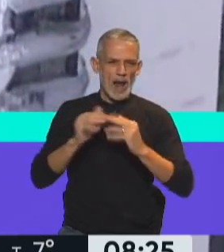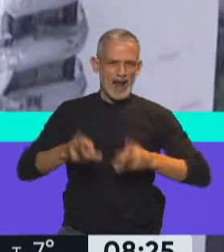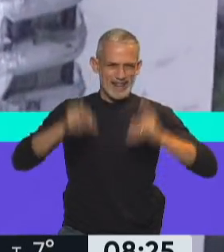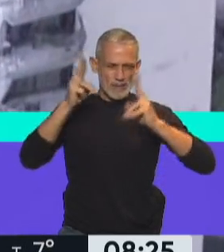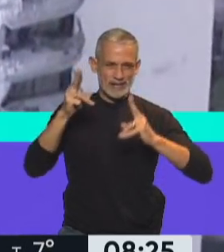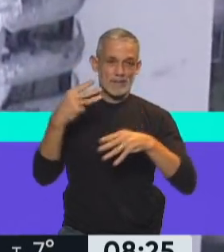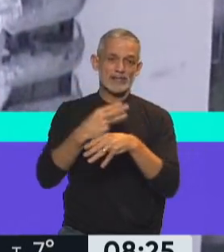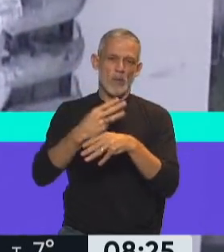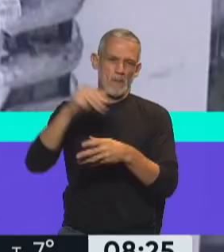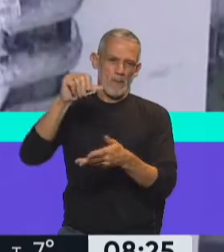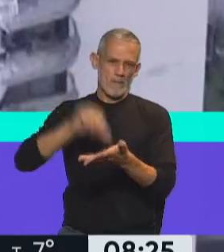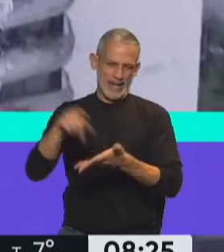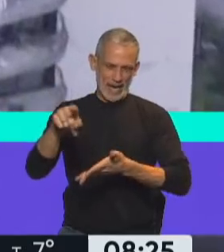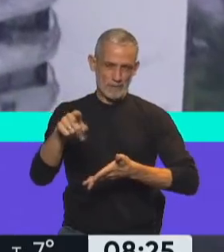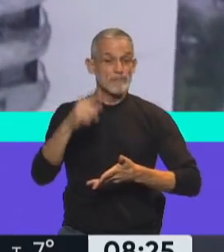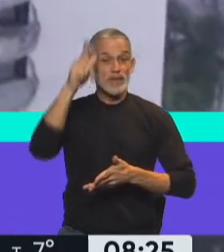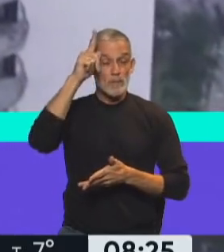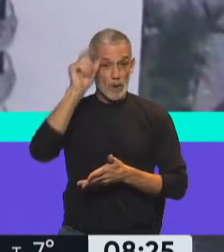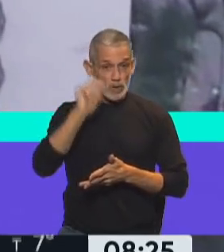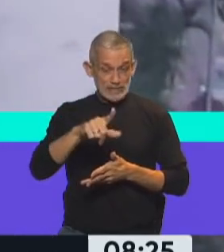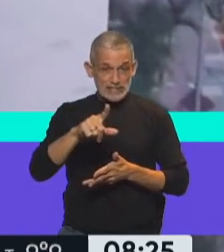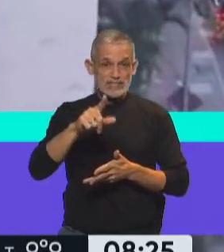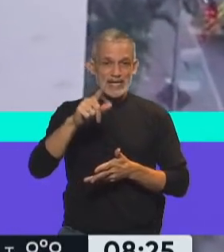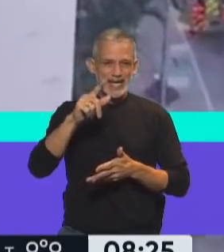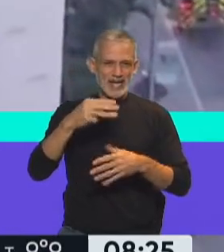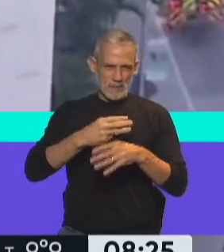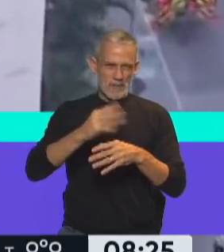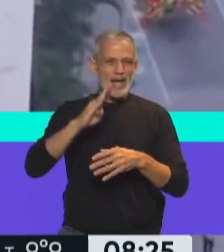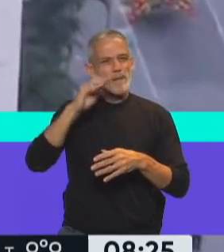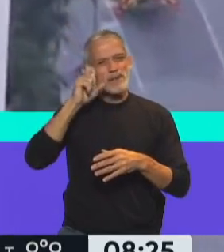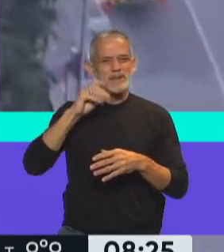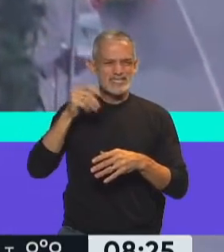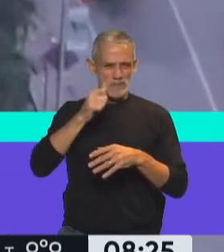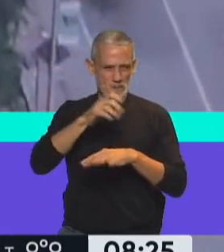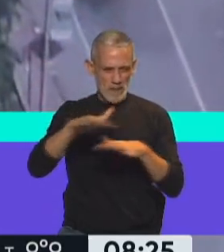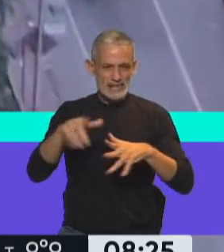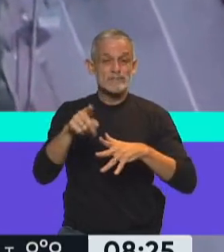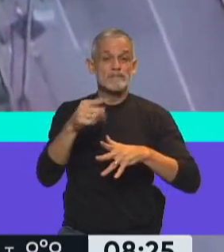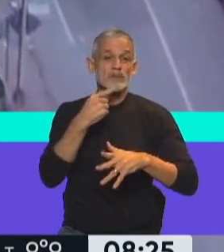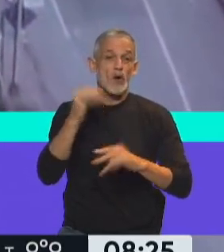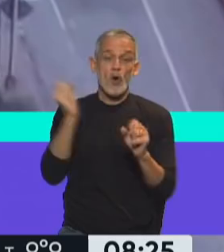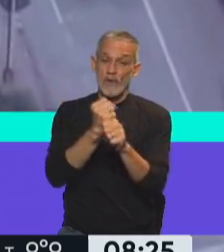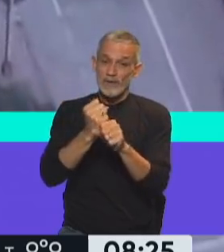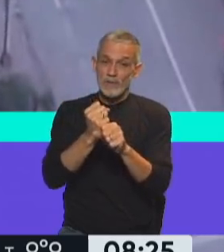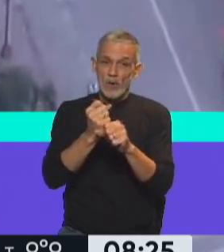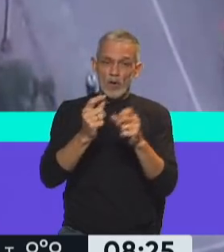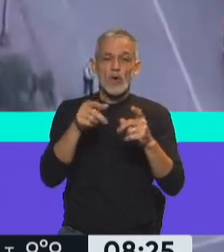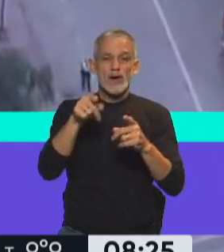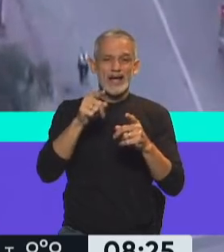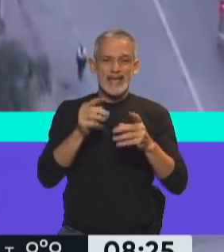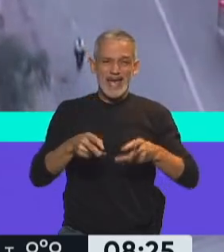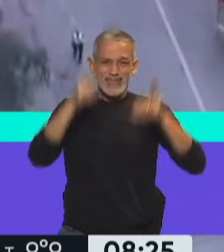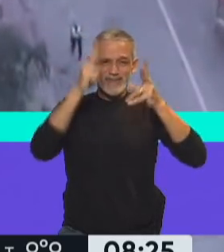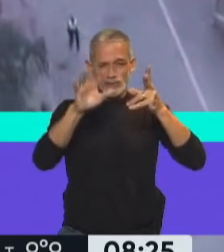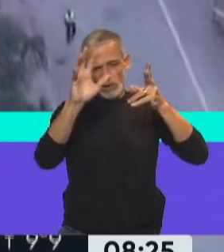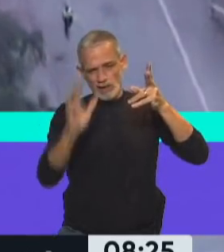en Miami. La policía de Miami Beach confirmó hace instantes nada más que parte del Chapline Towers, ese